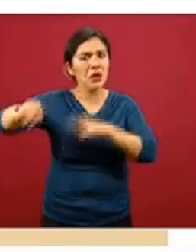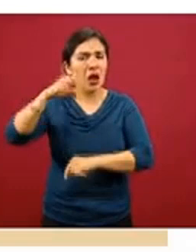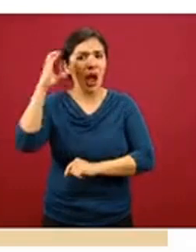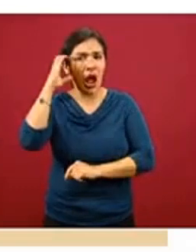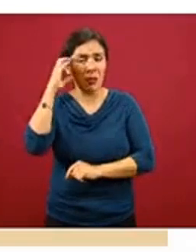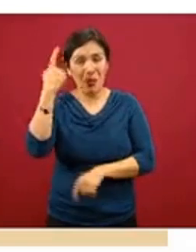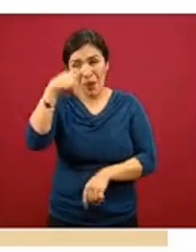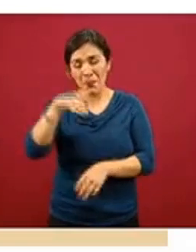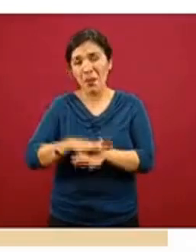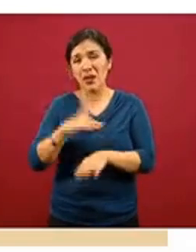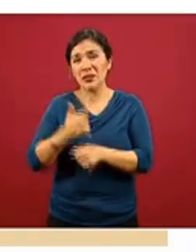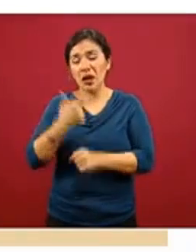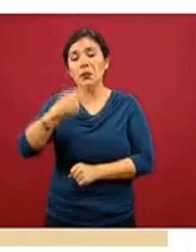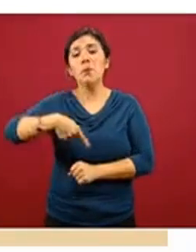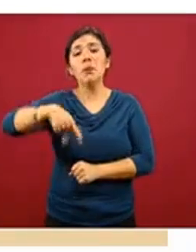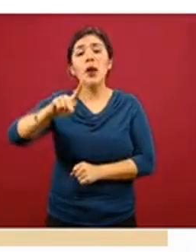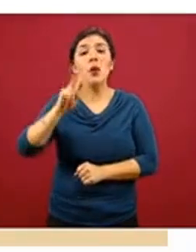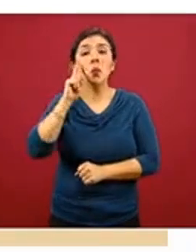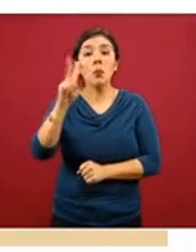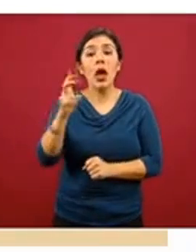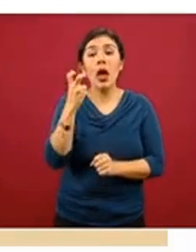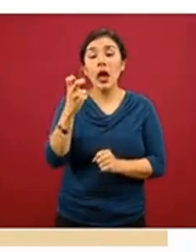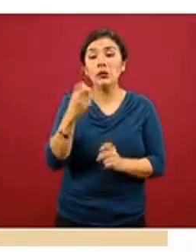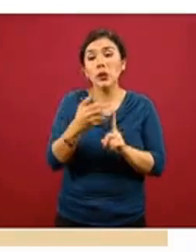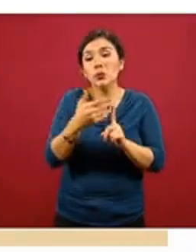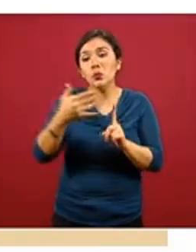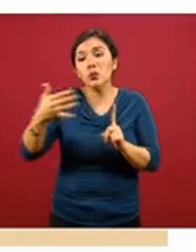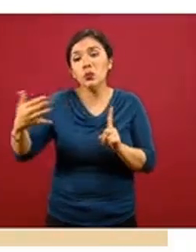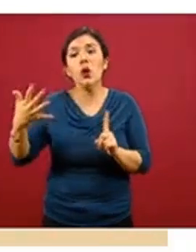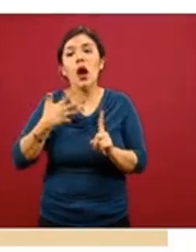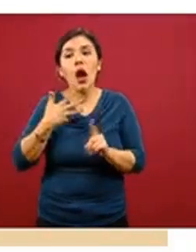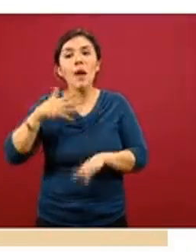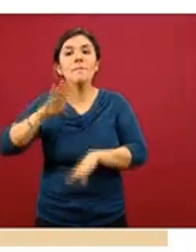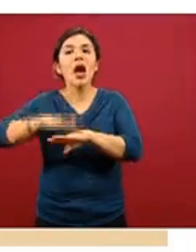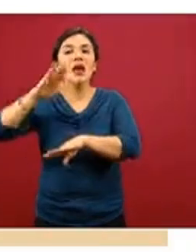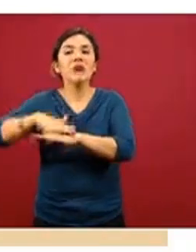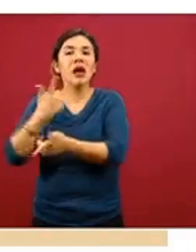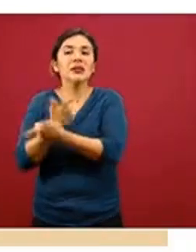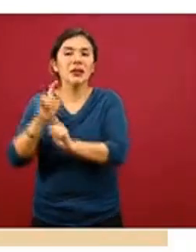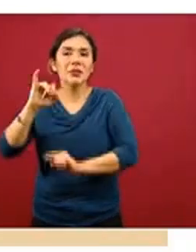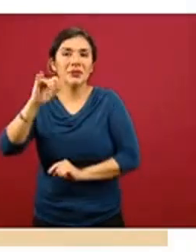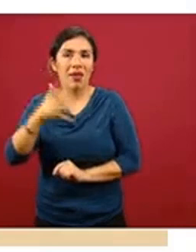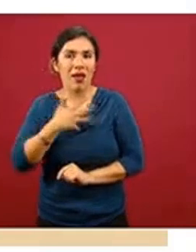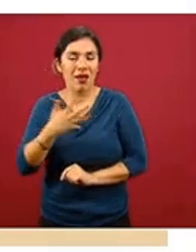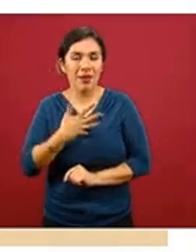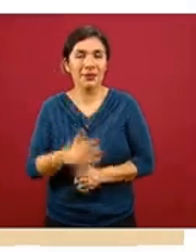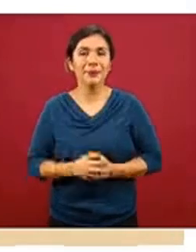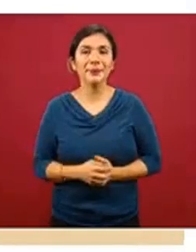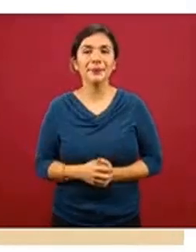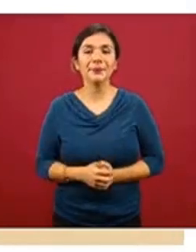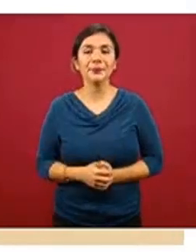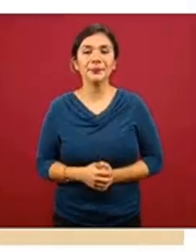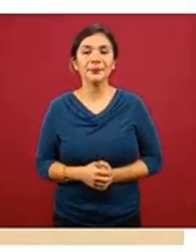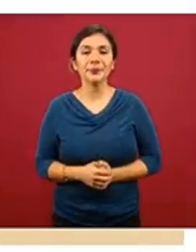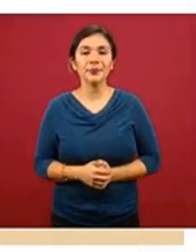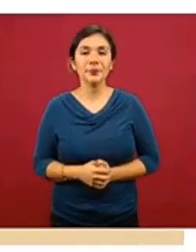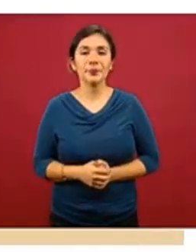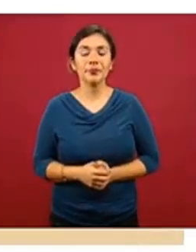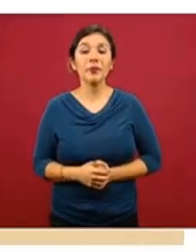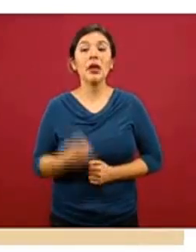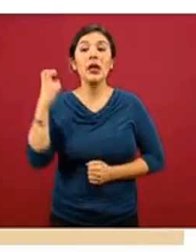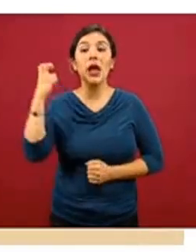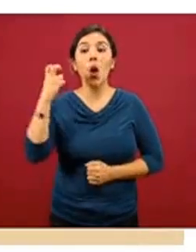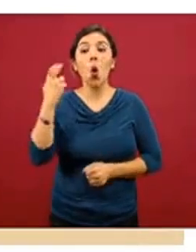camas, pero a medida que avanzamos, esta disponibilidad se va haciendo mayor todavía. Veamos la siguiente diapositiva, que son